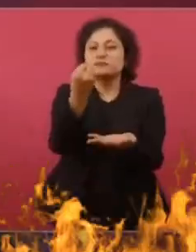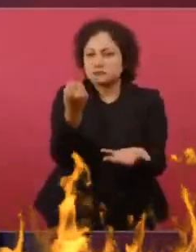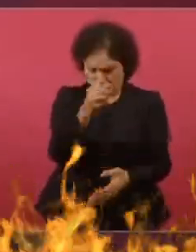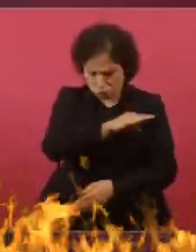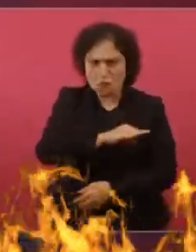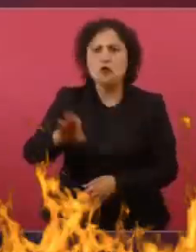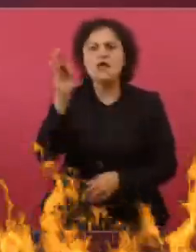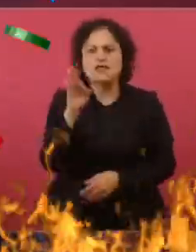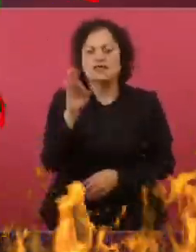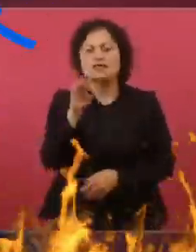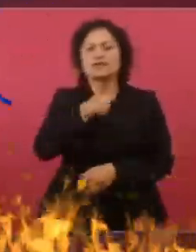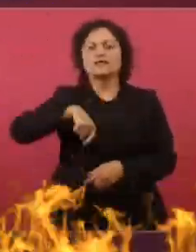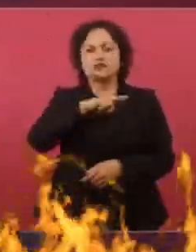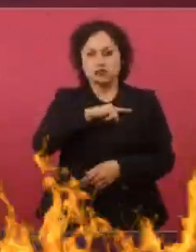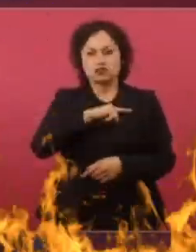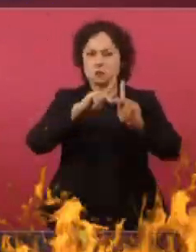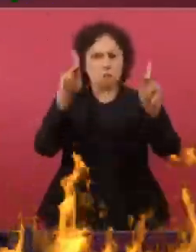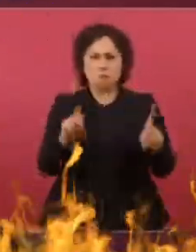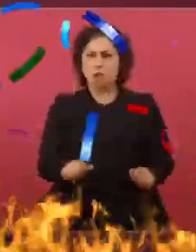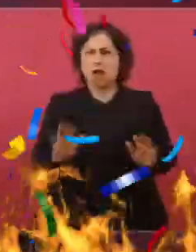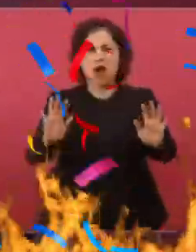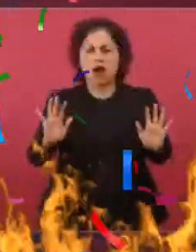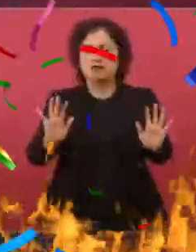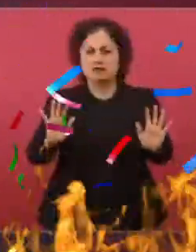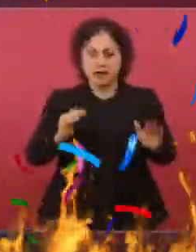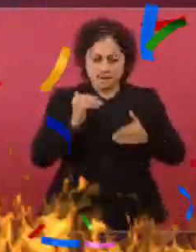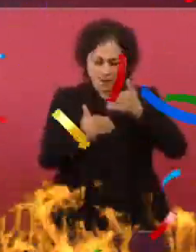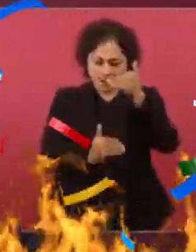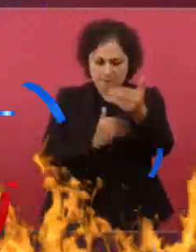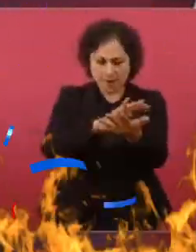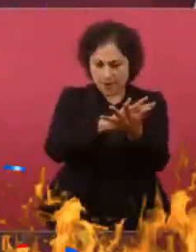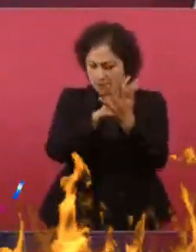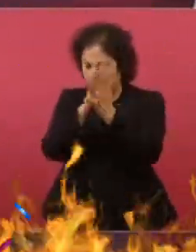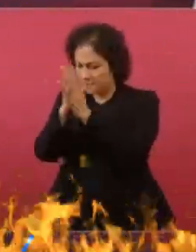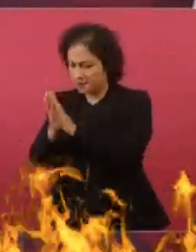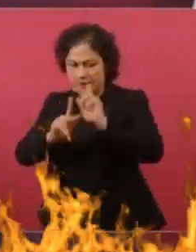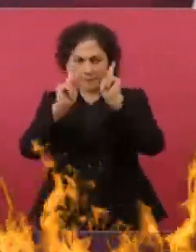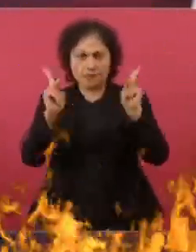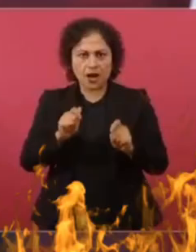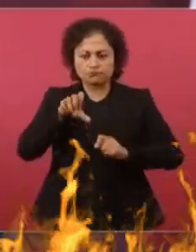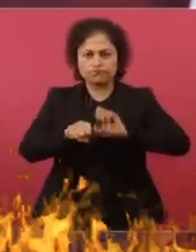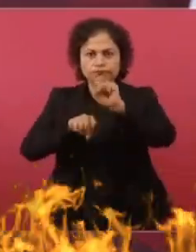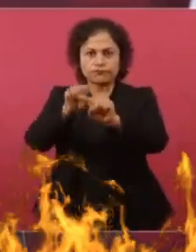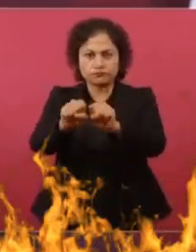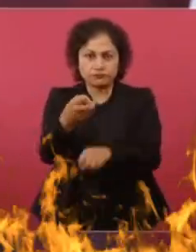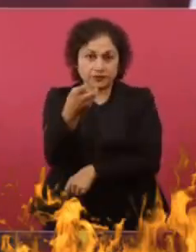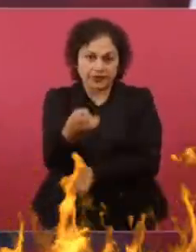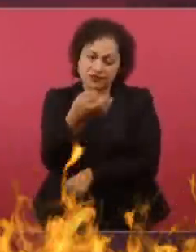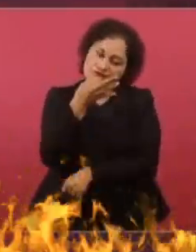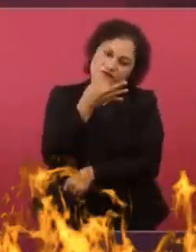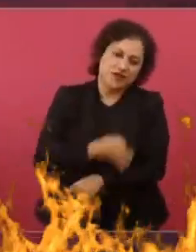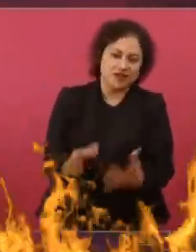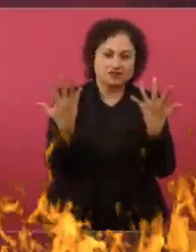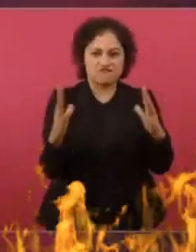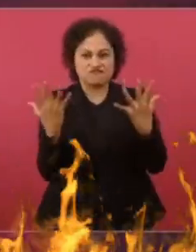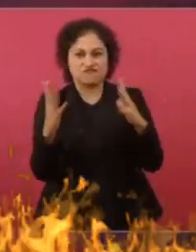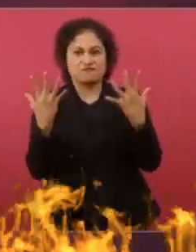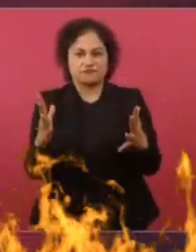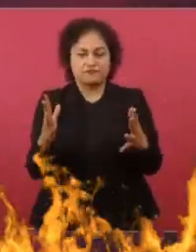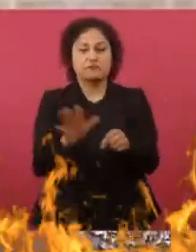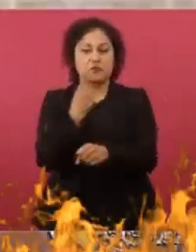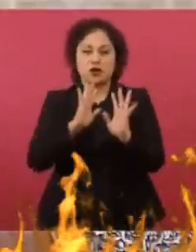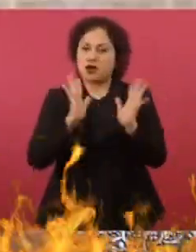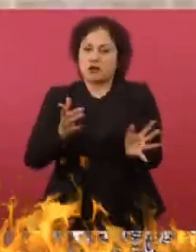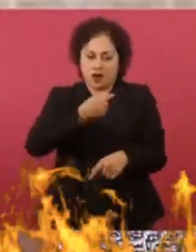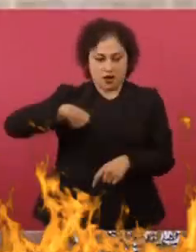y lo logramos de manera pacífica, y estamos llevando a cabo la transformación de manera pacífica. Entonces por eso tenemos que celebrarlo, para darle también continuidad a esto